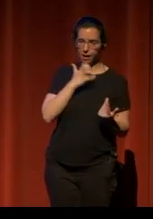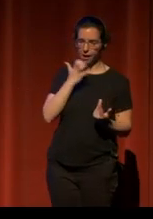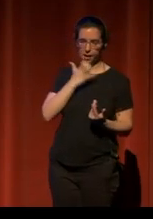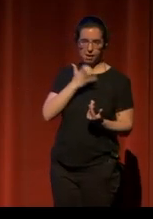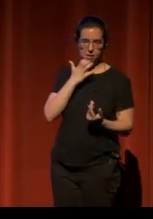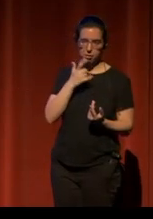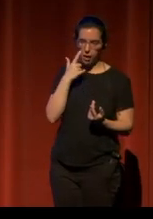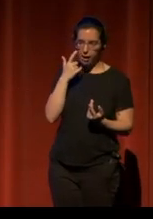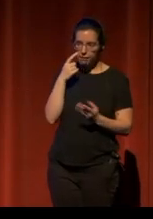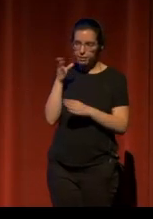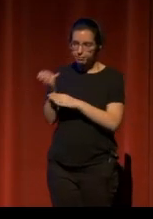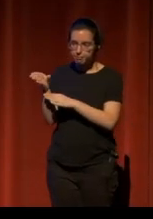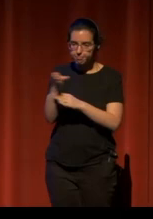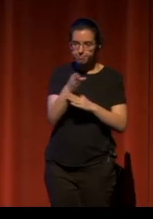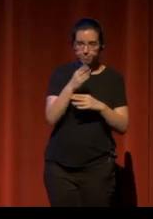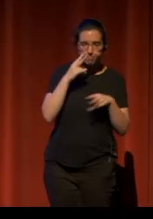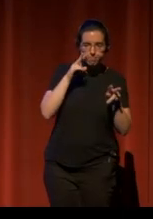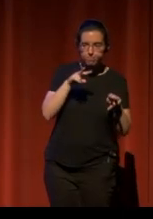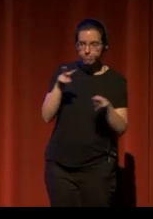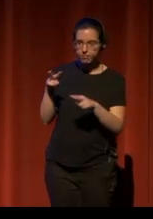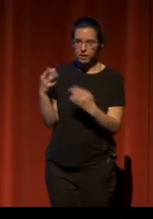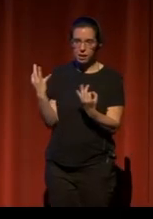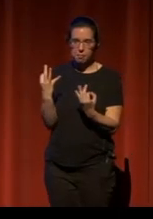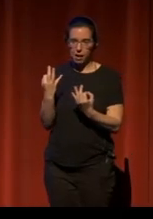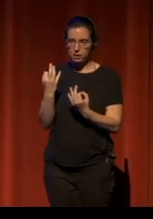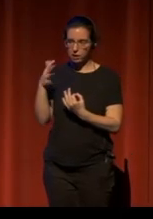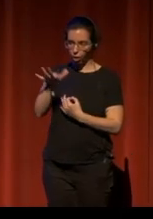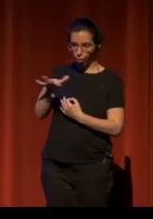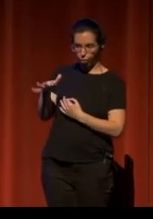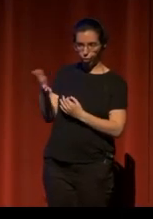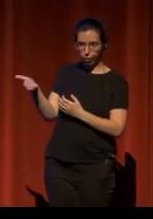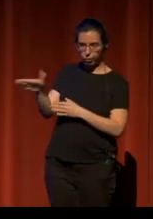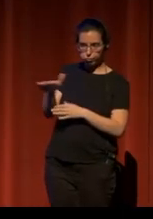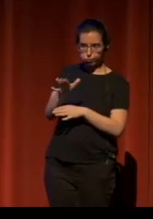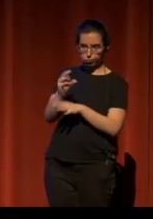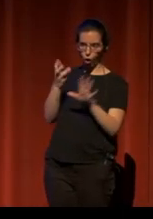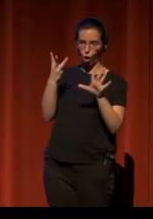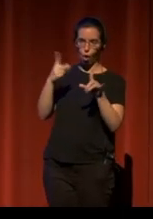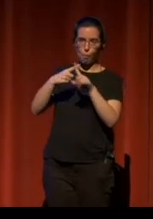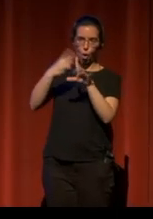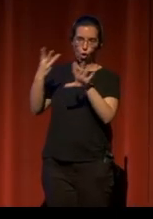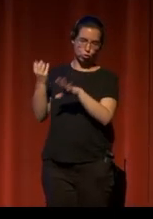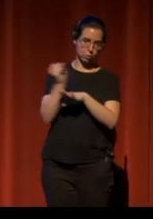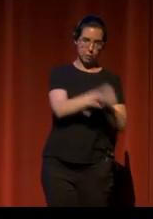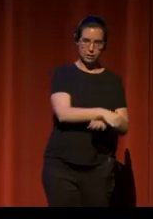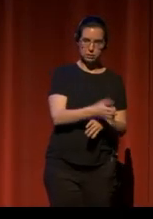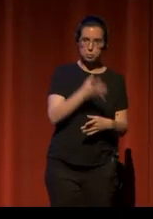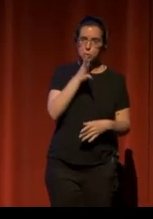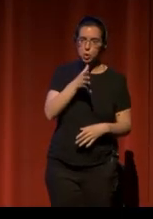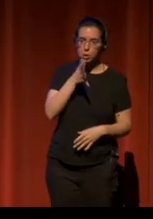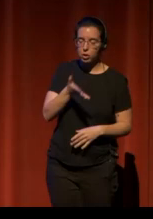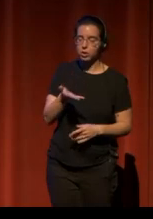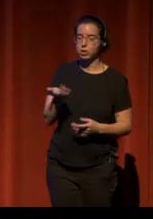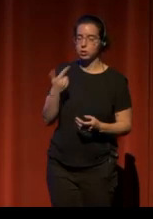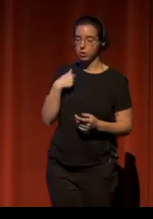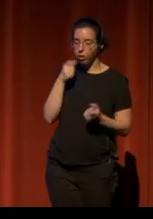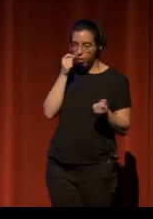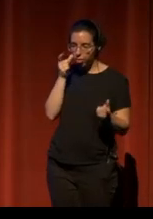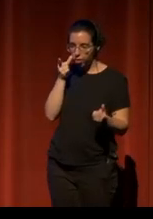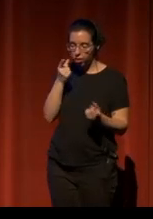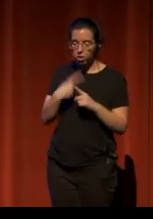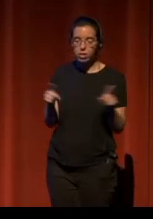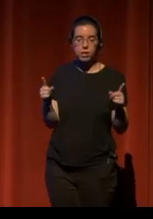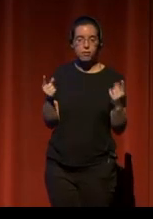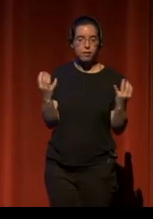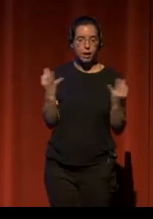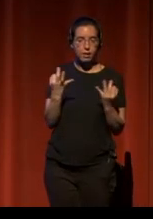saber qué pasa porque en unos sitios están muriendo hasta ocho veces más personas que en otros y descubre que lo que marca la diferencia son